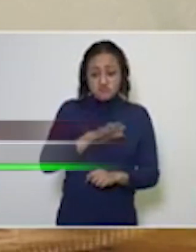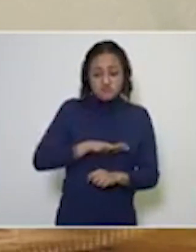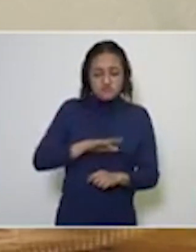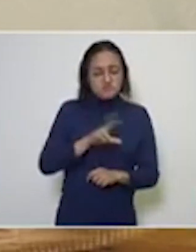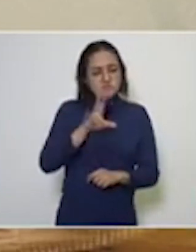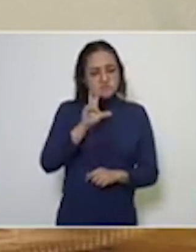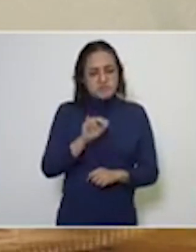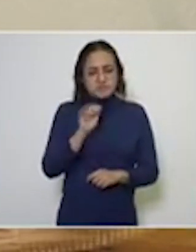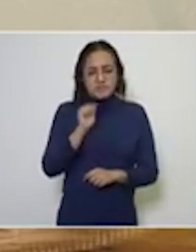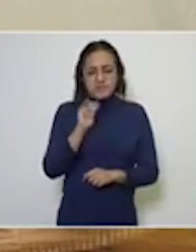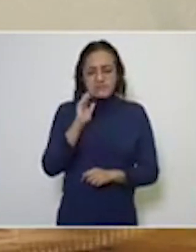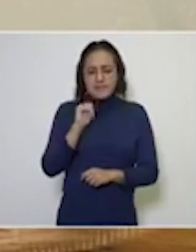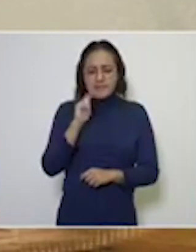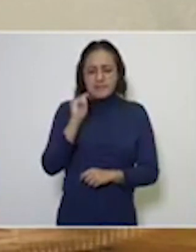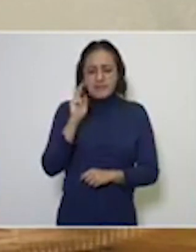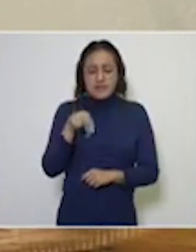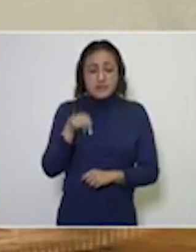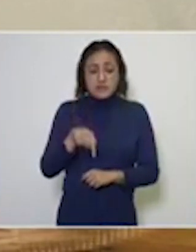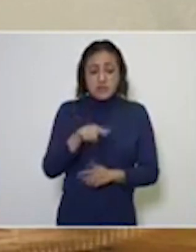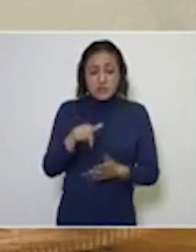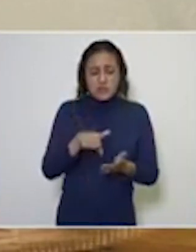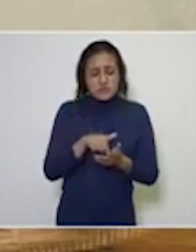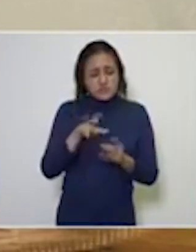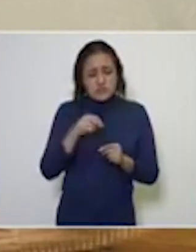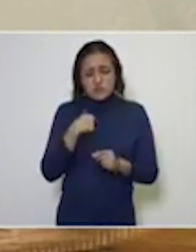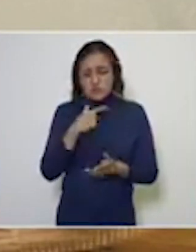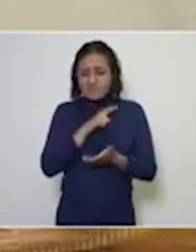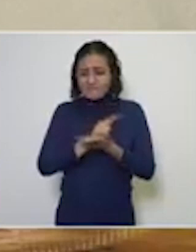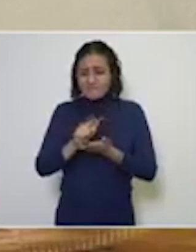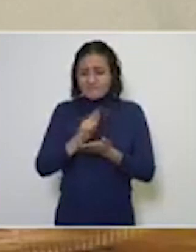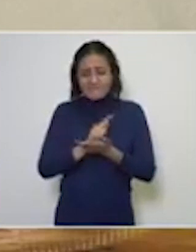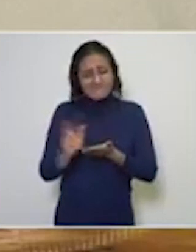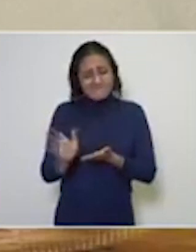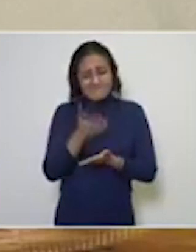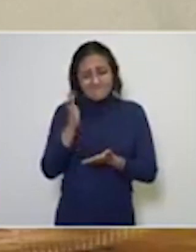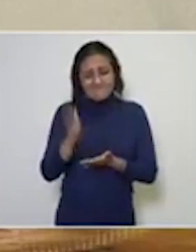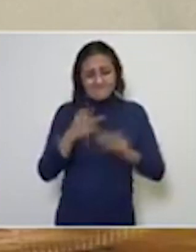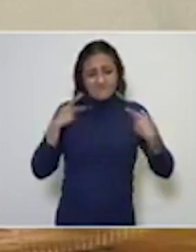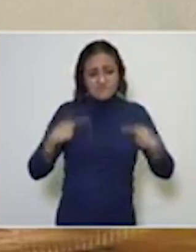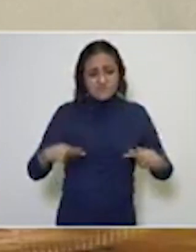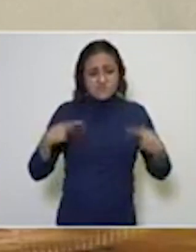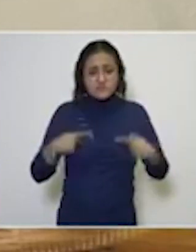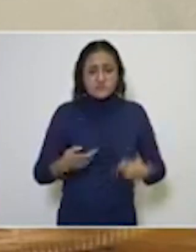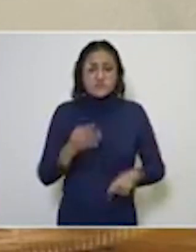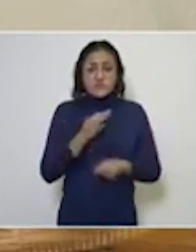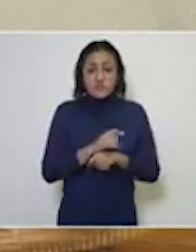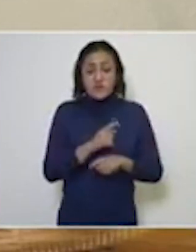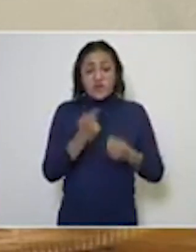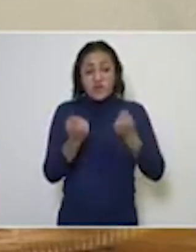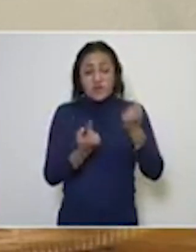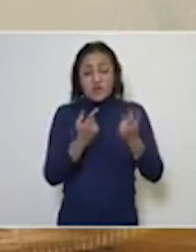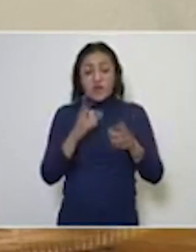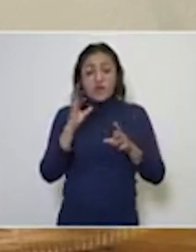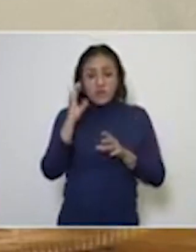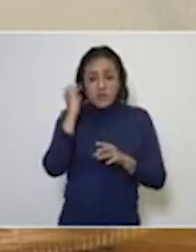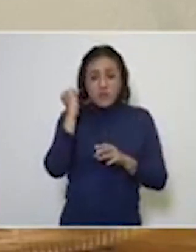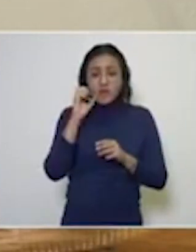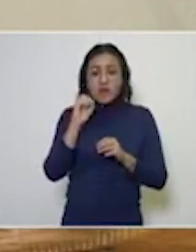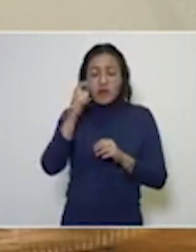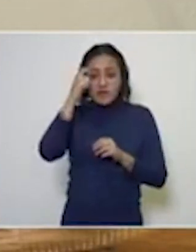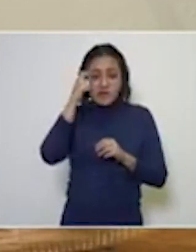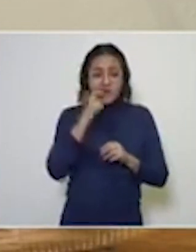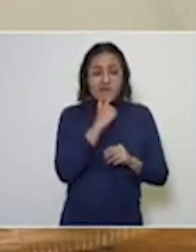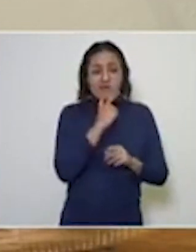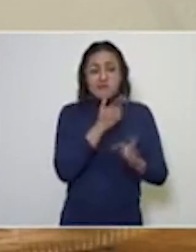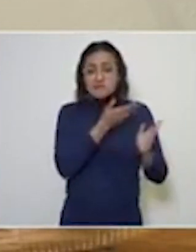a Acatlán a limpiarlo. Vamos a limpiarlo. Ahí donde llegan las gentes de Morelos, las gentes de